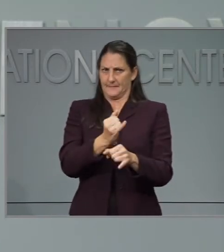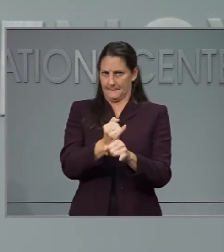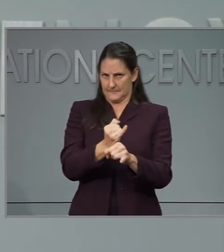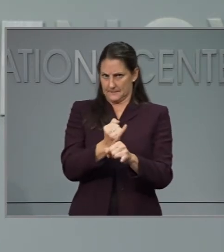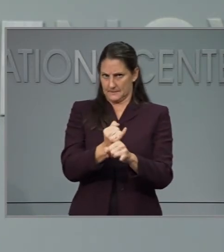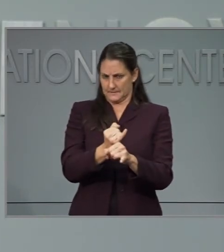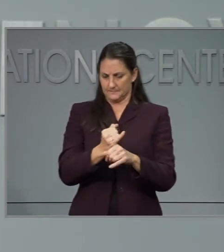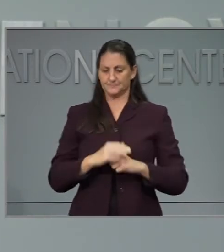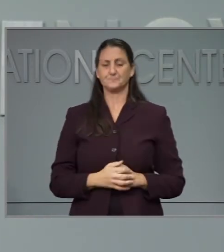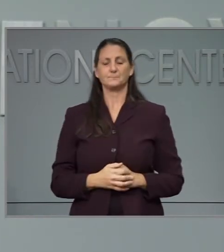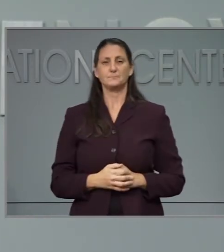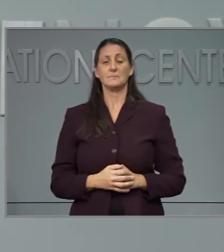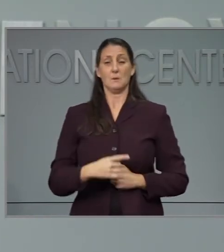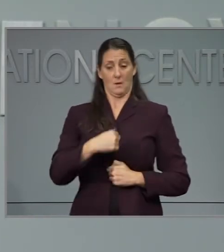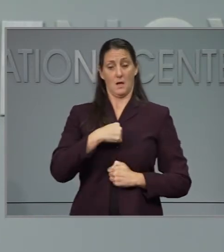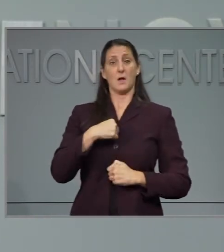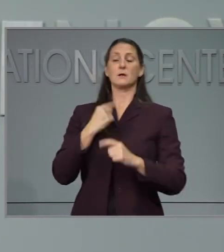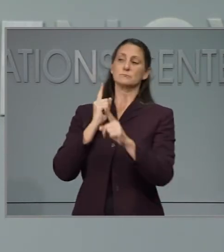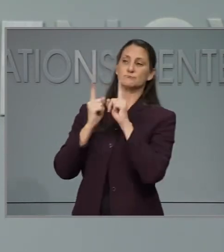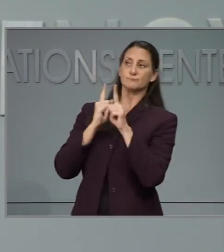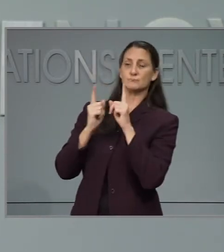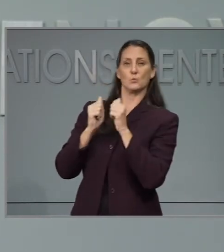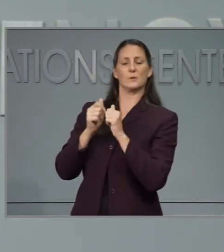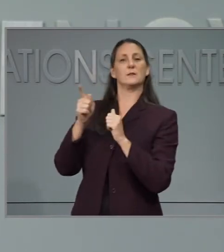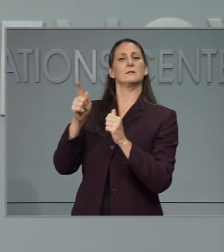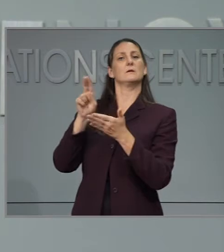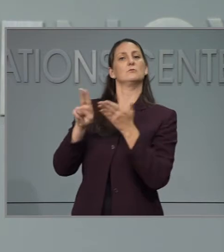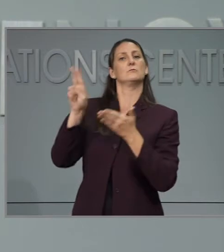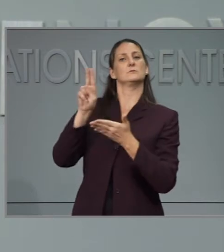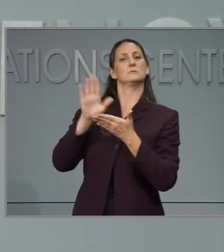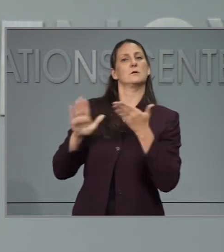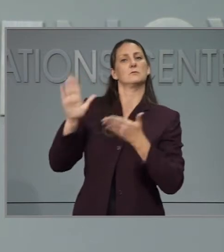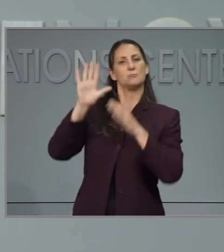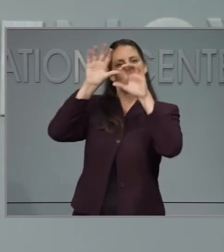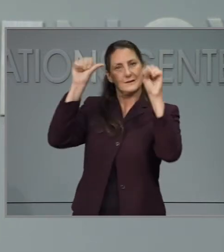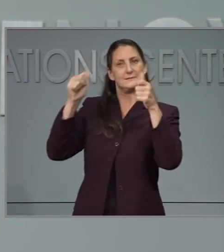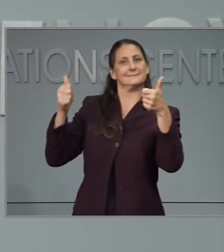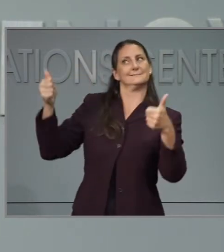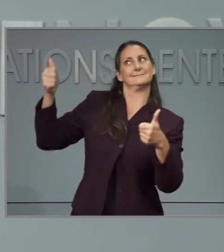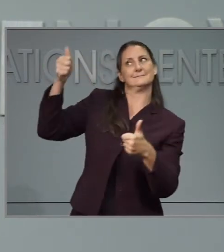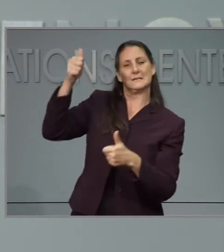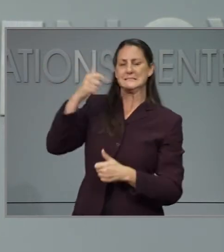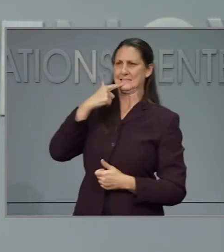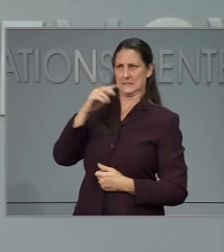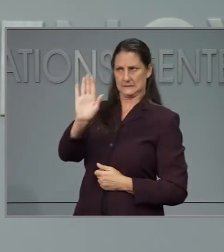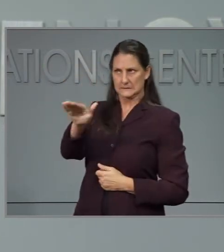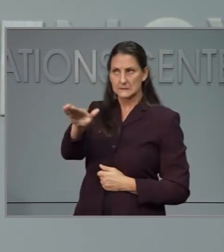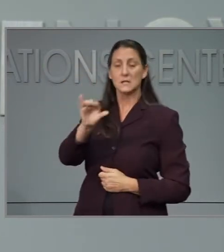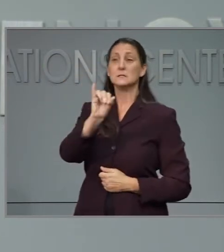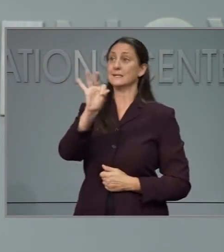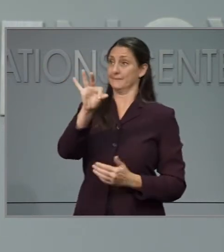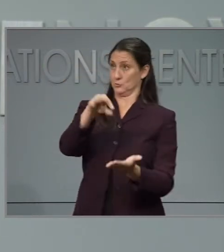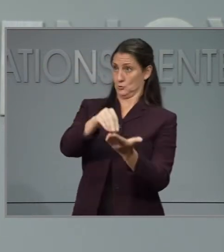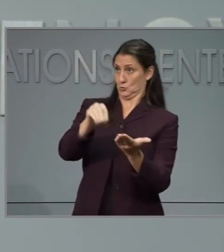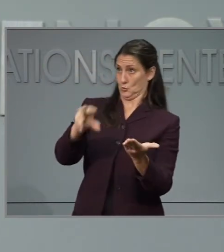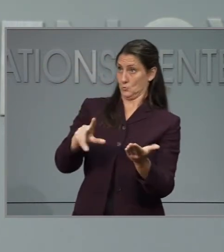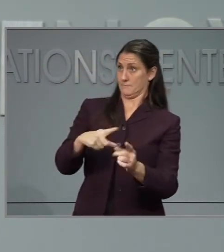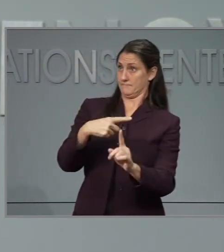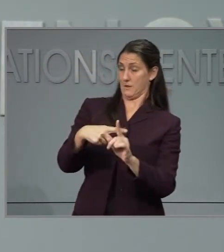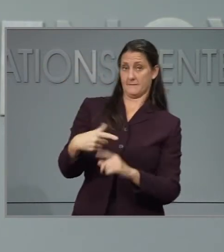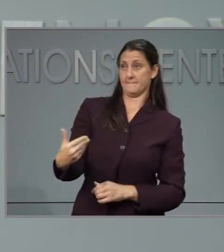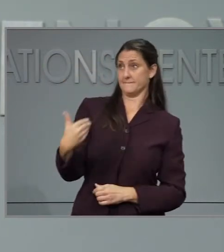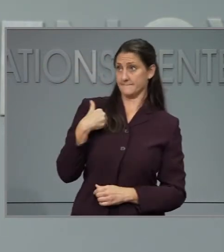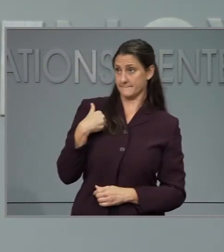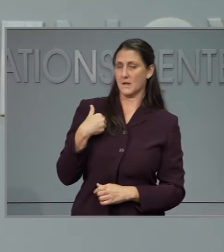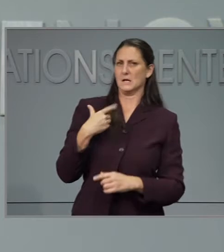nosotros hablamos con las instituciones de educación superior y yo les digo, las que tengan resultado positivo o